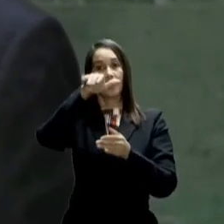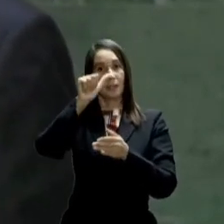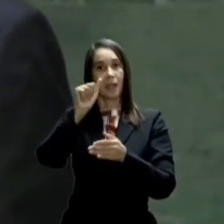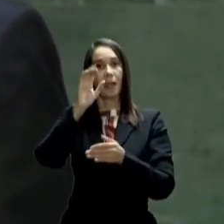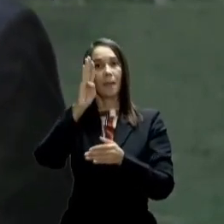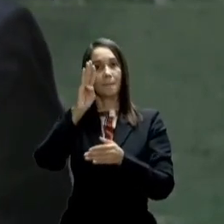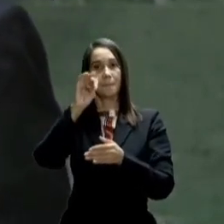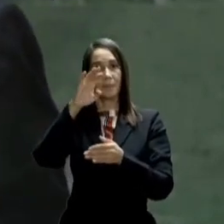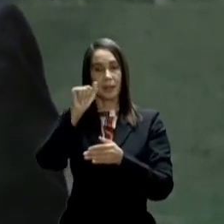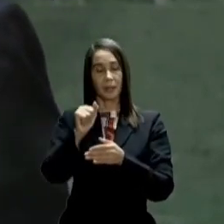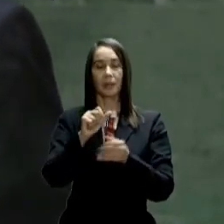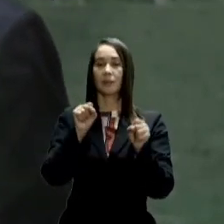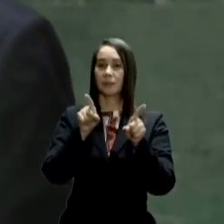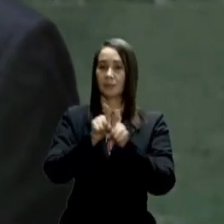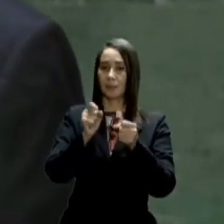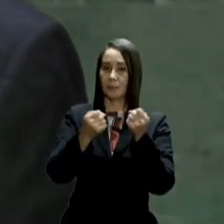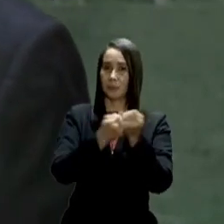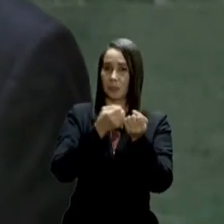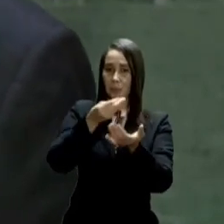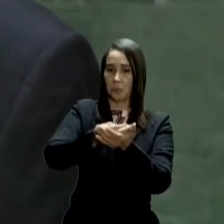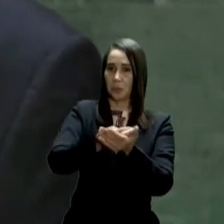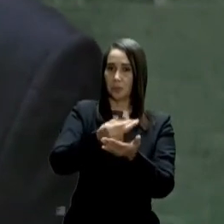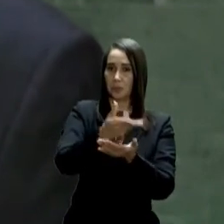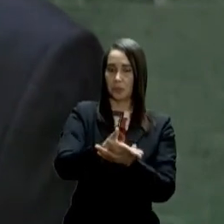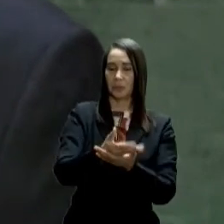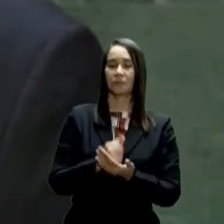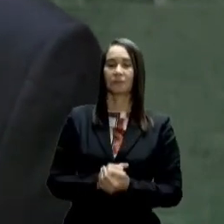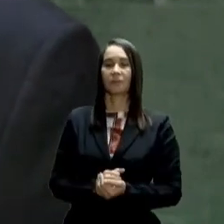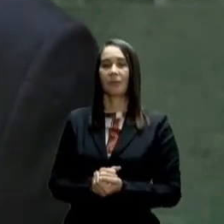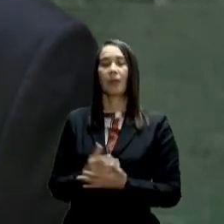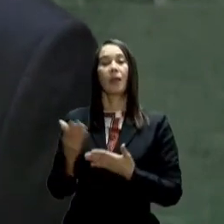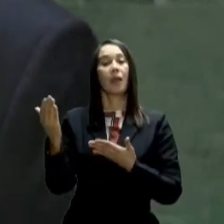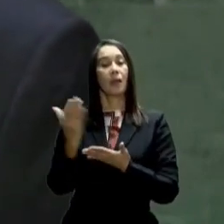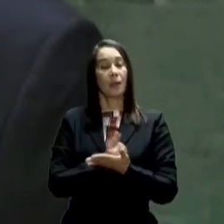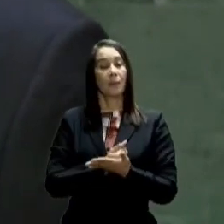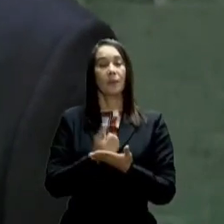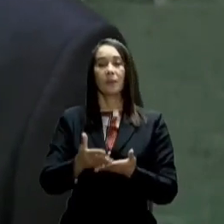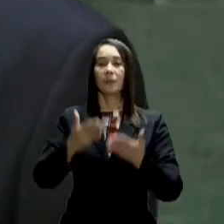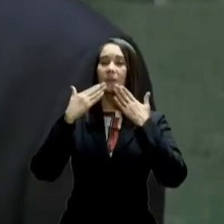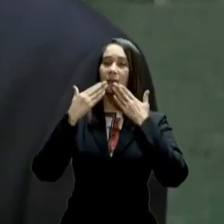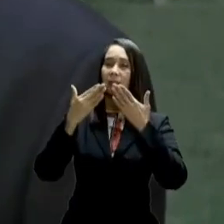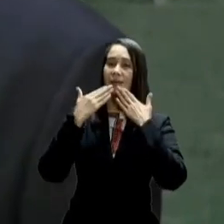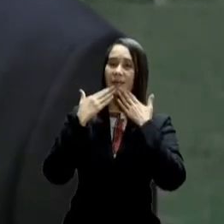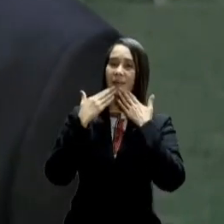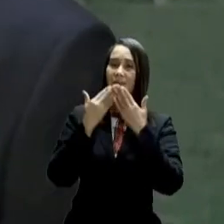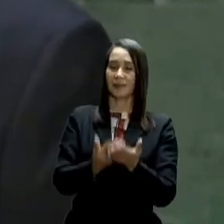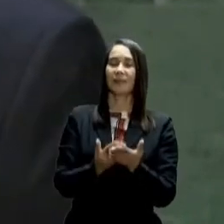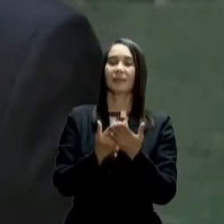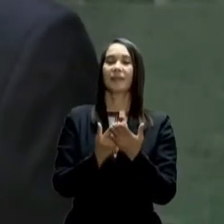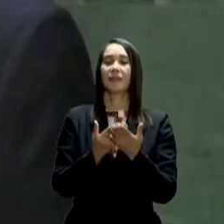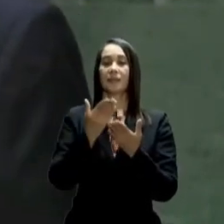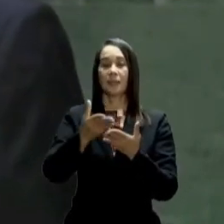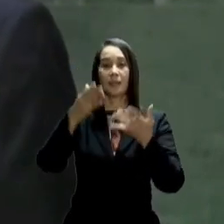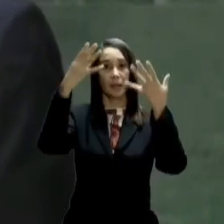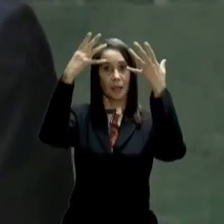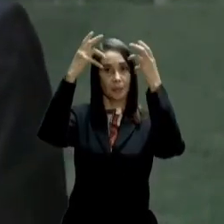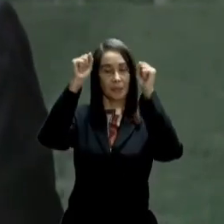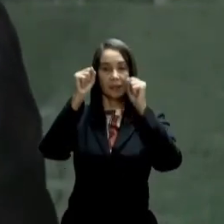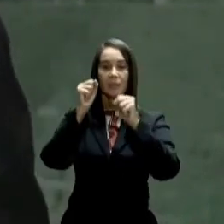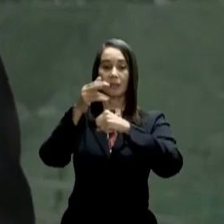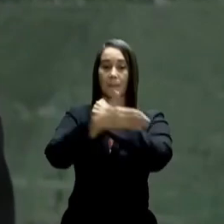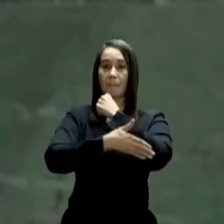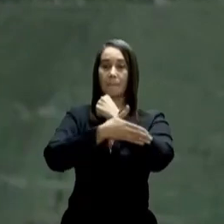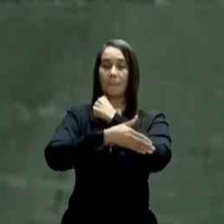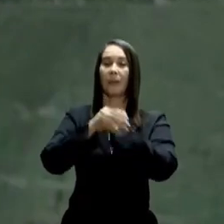Jamaica y Bahamas de aportar efectivos. Aprovecho la ocasión para agradecer de forma particular al presidente de